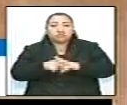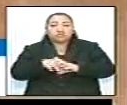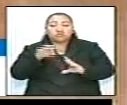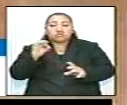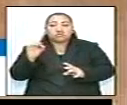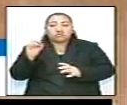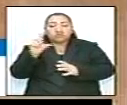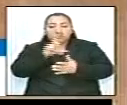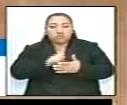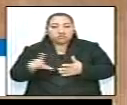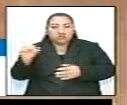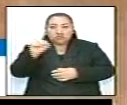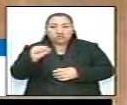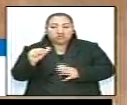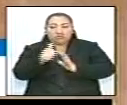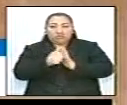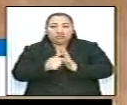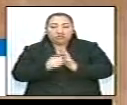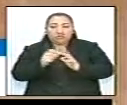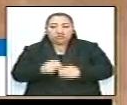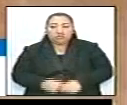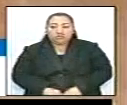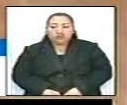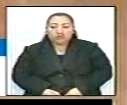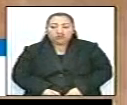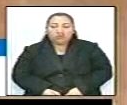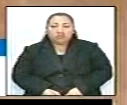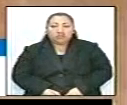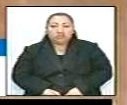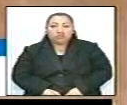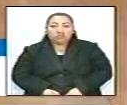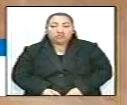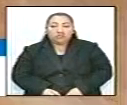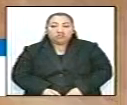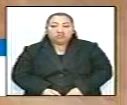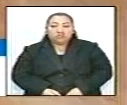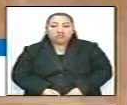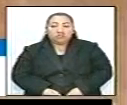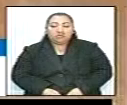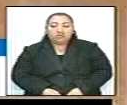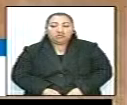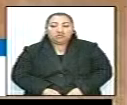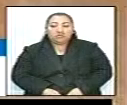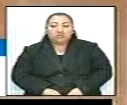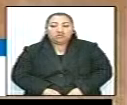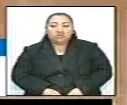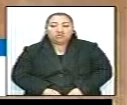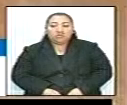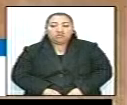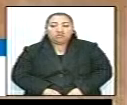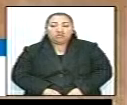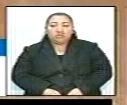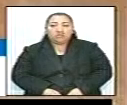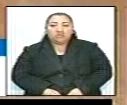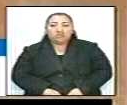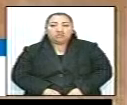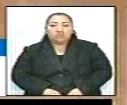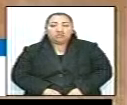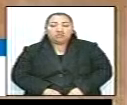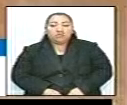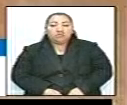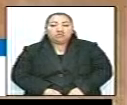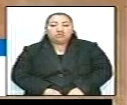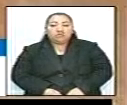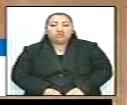literal S del artículo en mención. Si lo que se plantea es que los congresistas, miembros de la comisión,